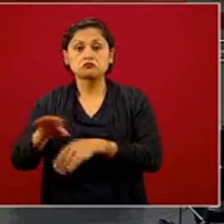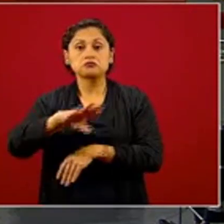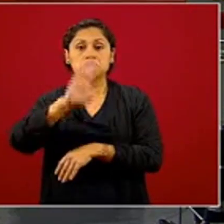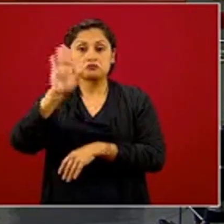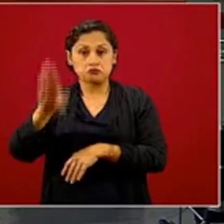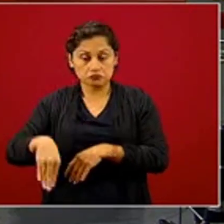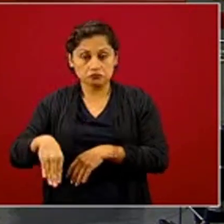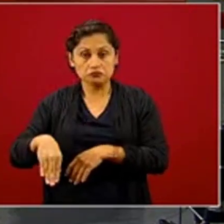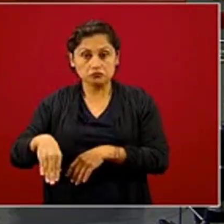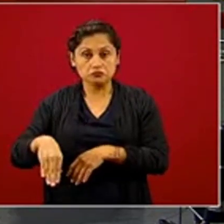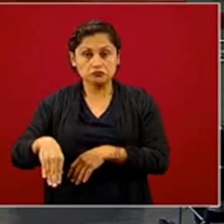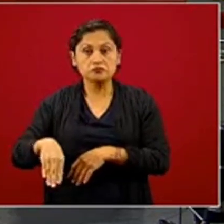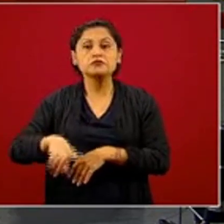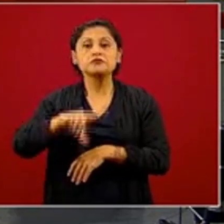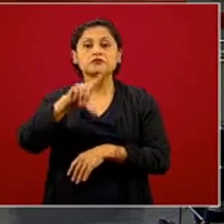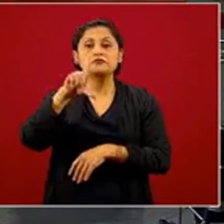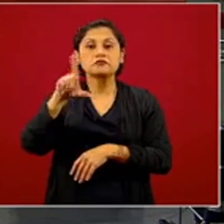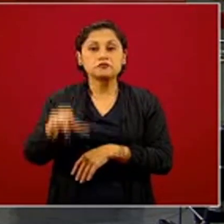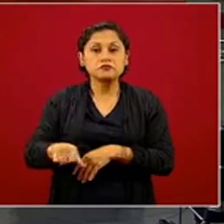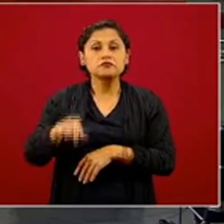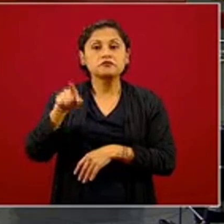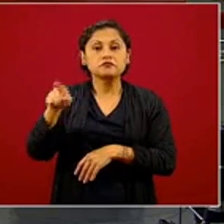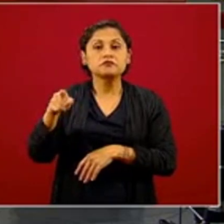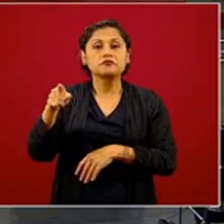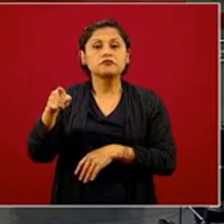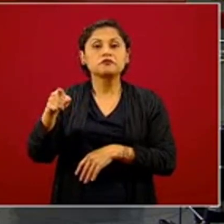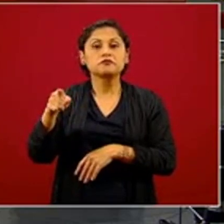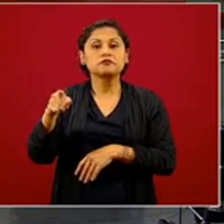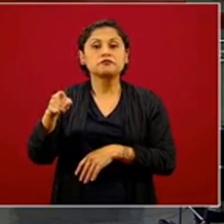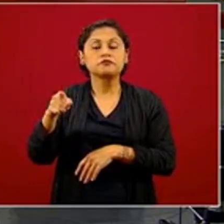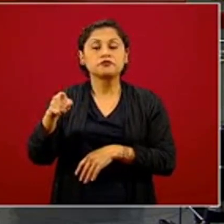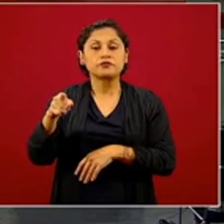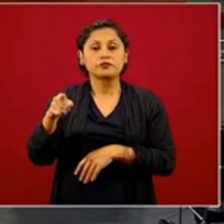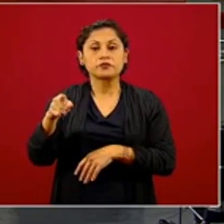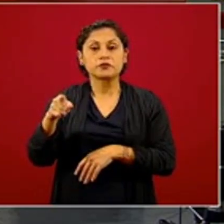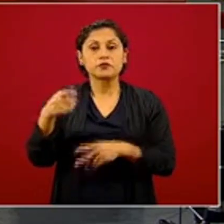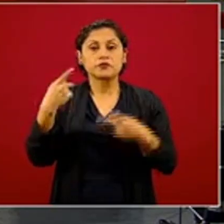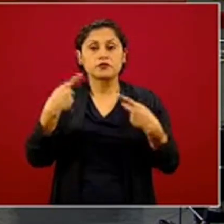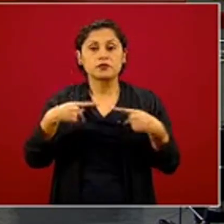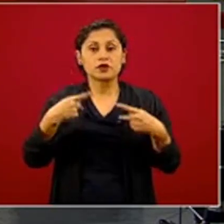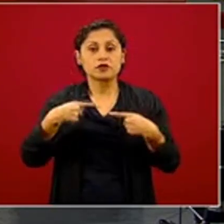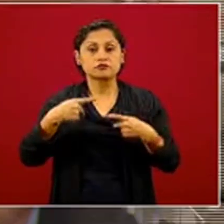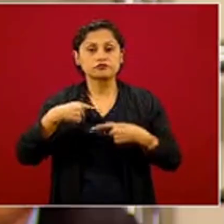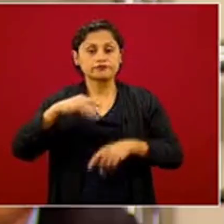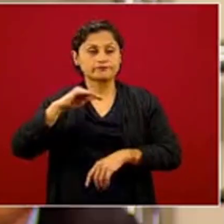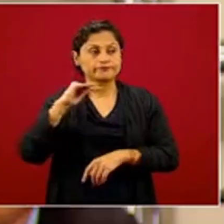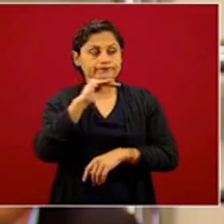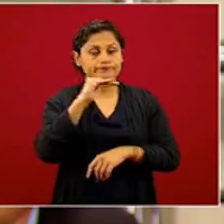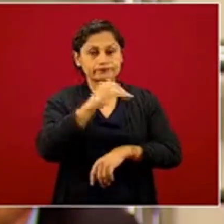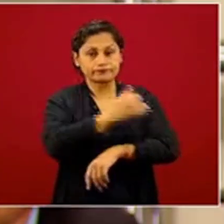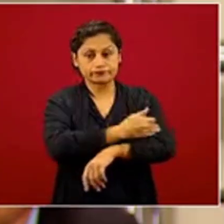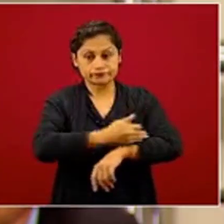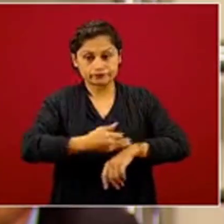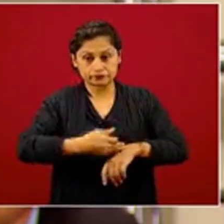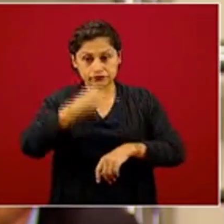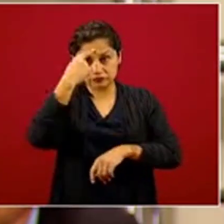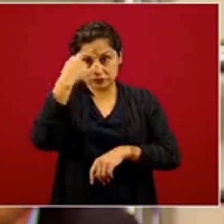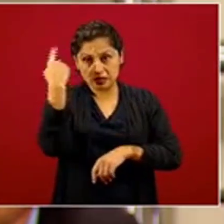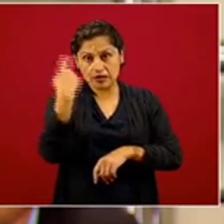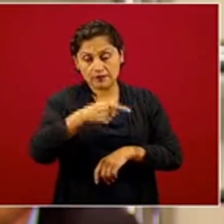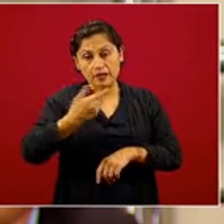a buscar a los familiares de esta persona a su casa para pedirles que en el acta de